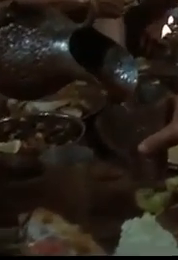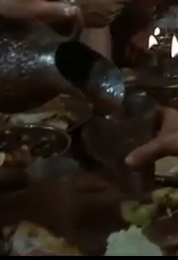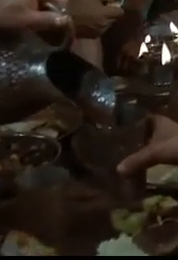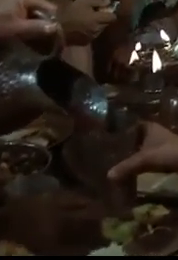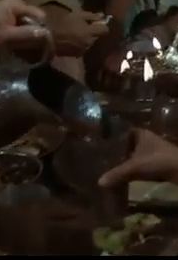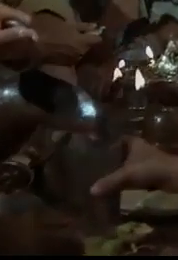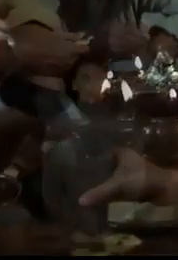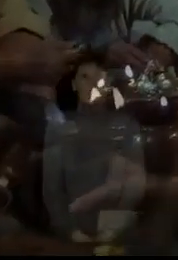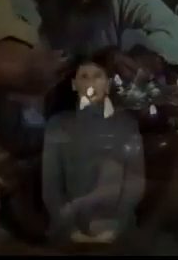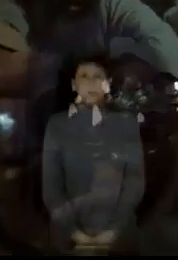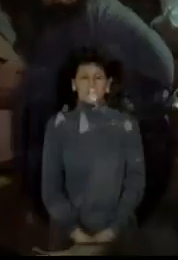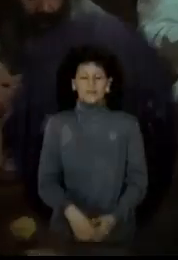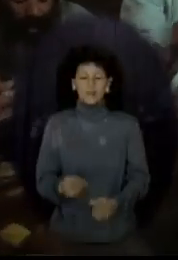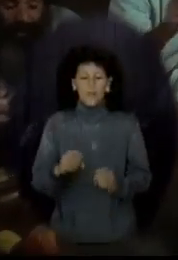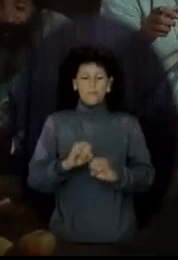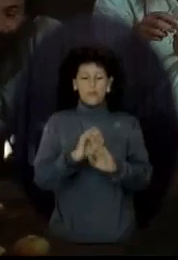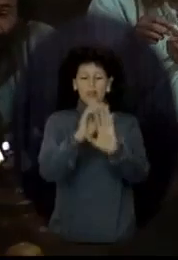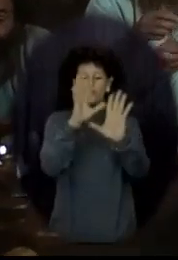¿Apeteces un pedazo de queso?